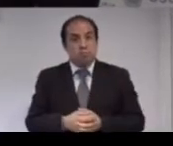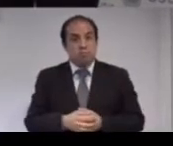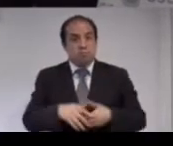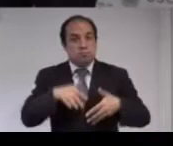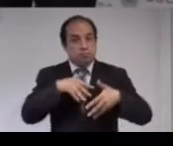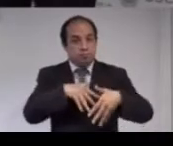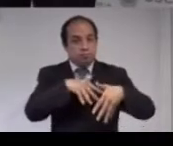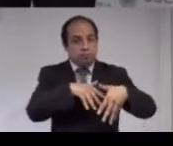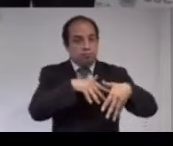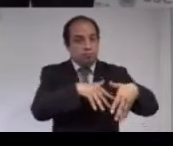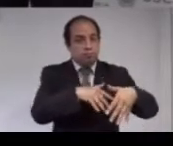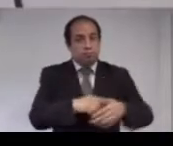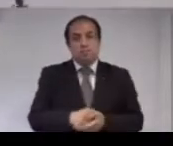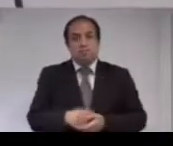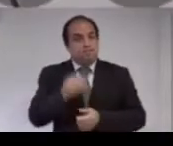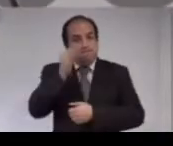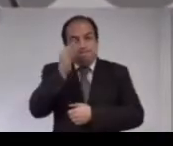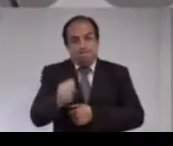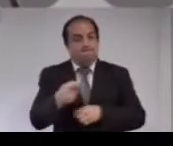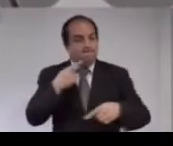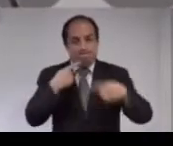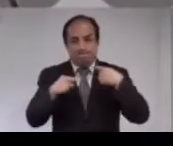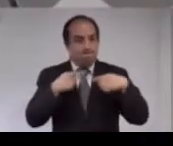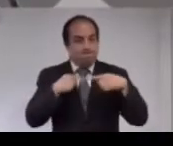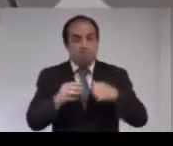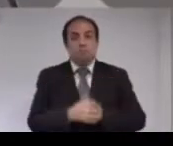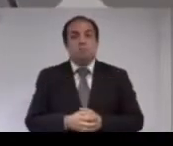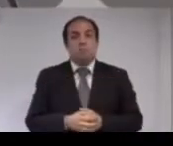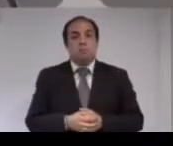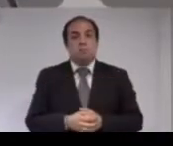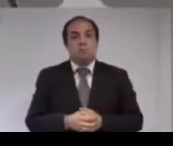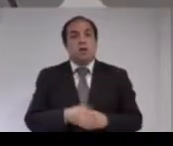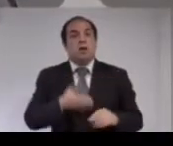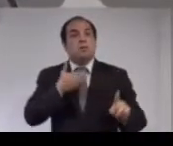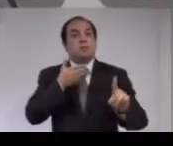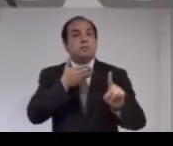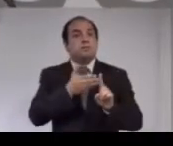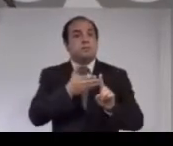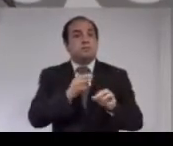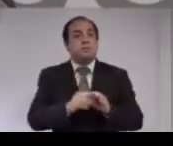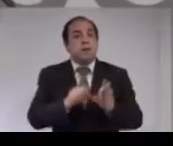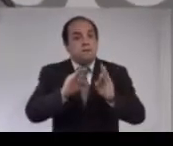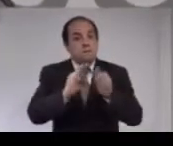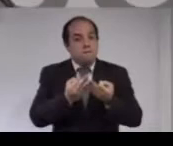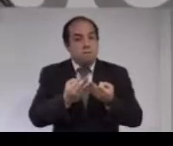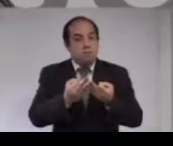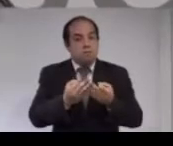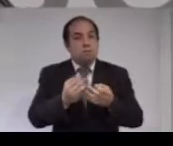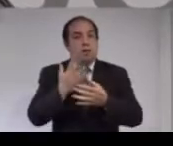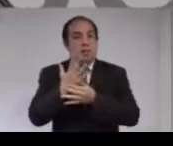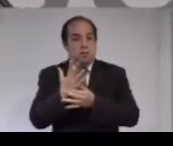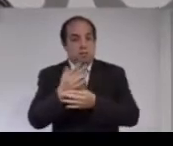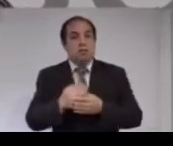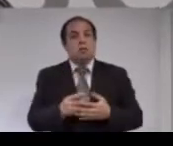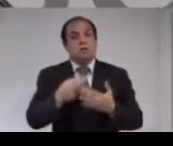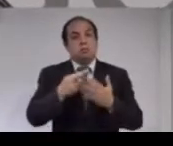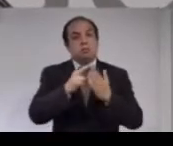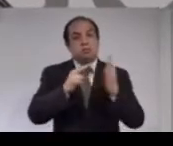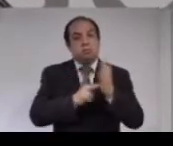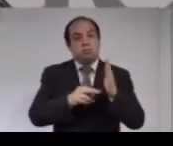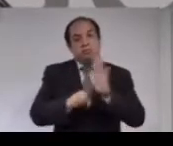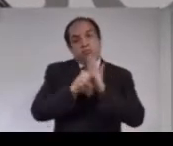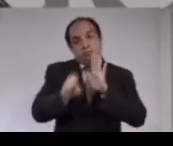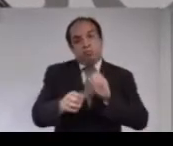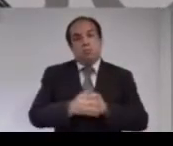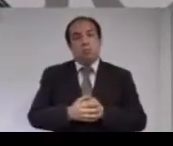se manifestaron no accedieron al diálogo, aunque se buscó por los medios que marcan los protocolos, como es el